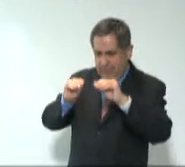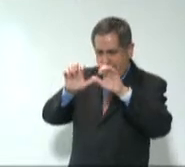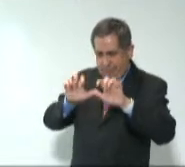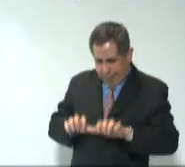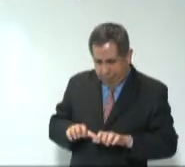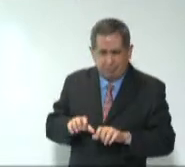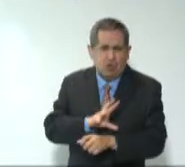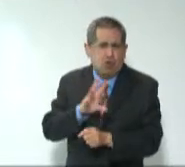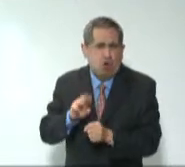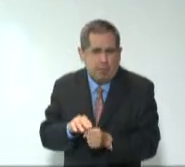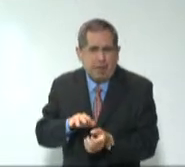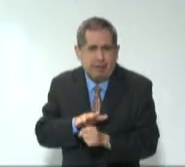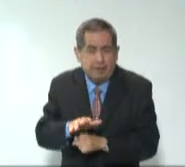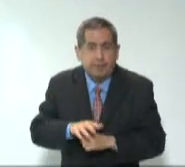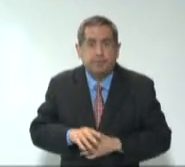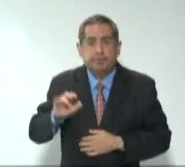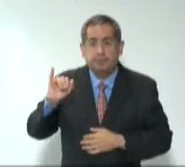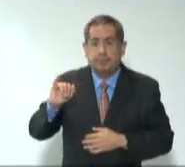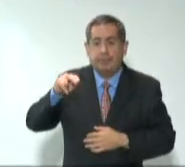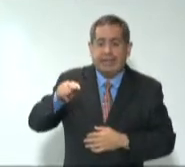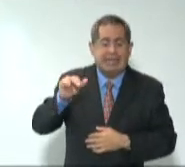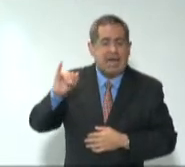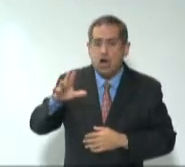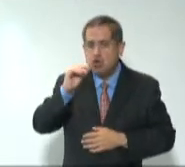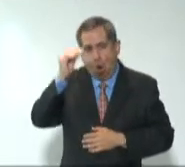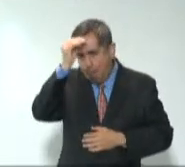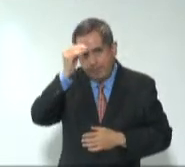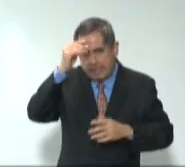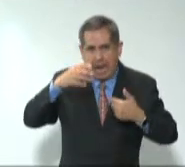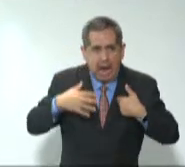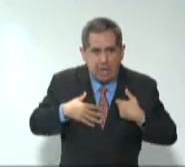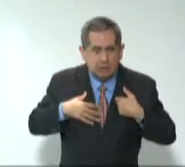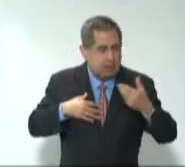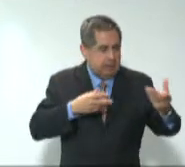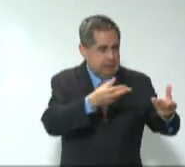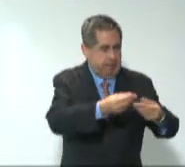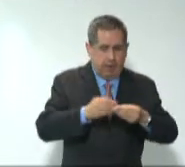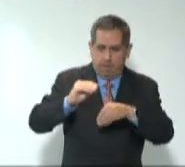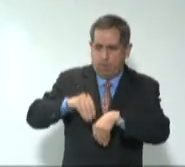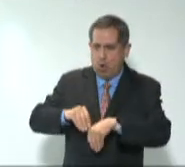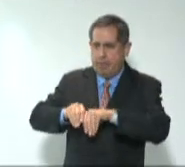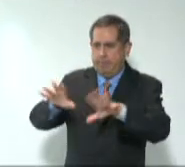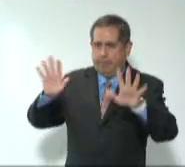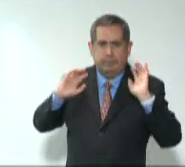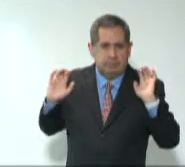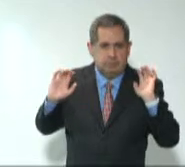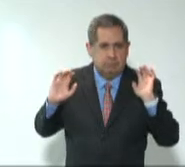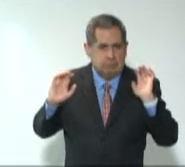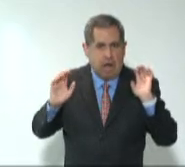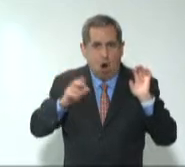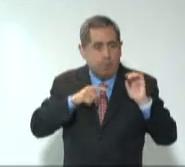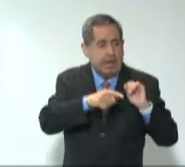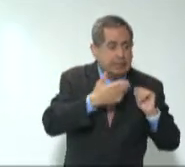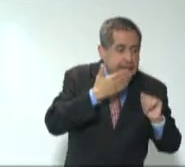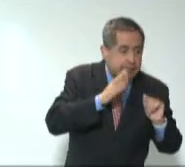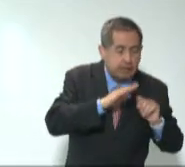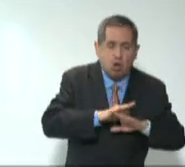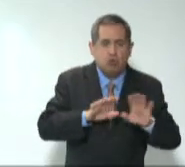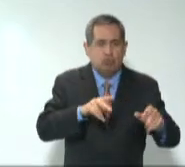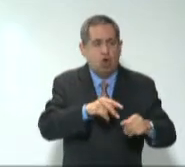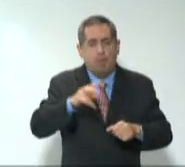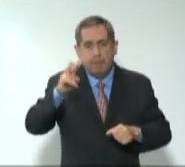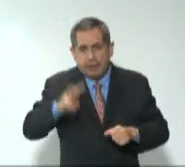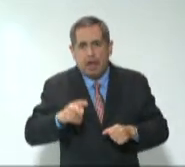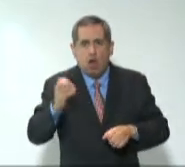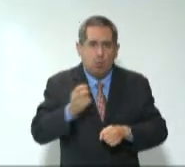y la información el inai no opina sobre la información lo que tiene que hacer el inai Es que la información esté ahí que sea verídica que sea